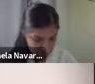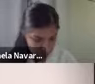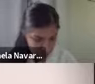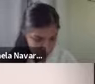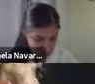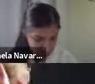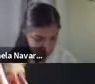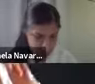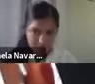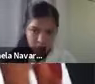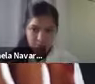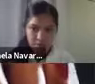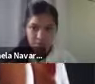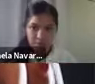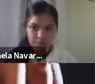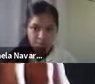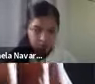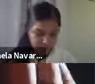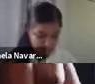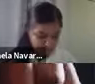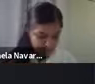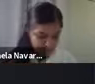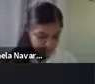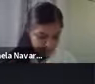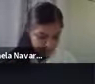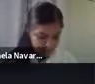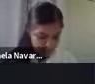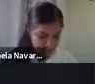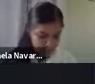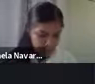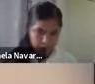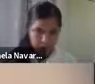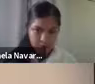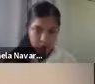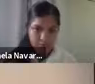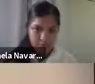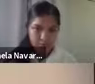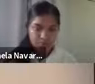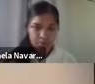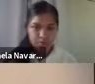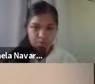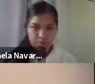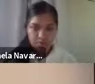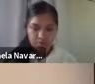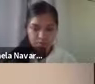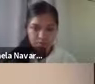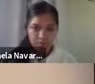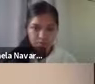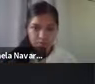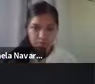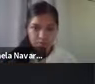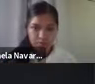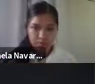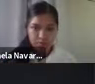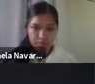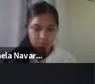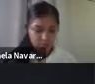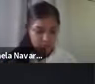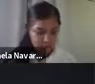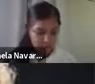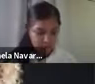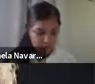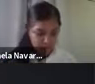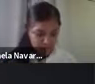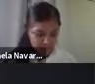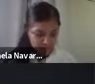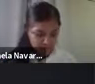contestaste así y no soy tu criada soy tu madre tiene que respetarme y a pesar que soy